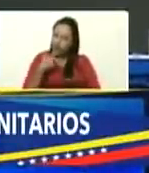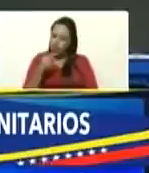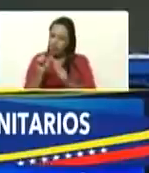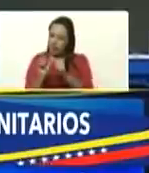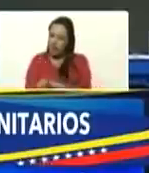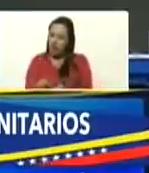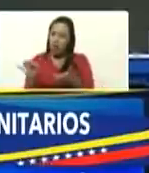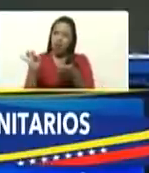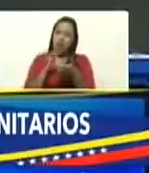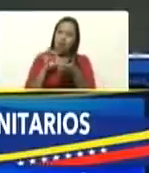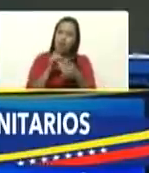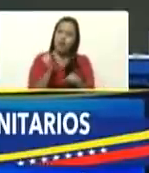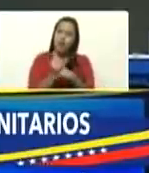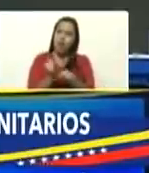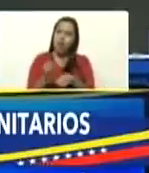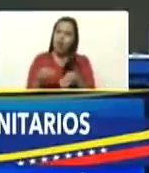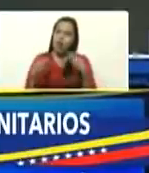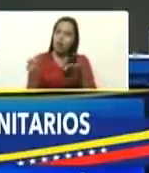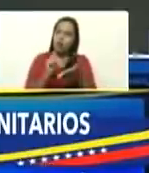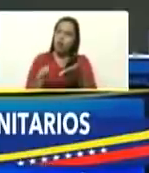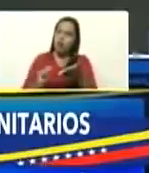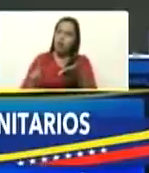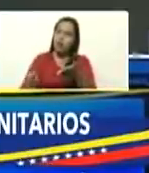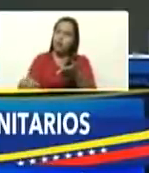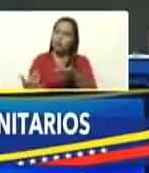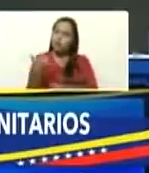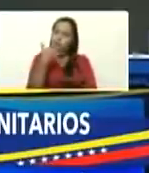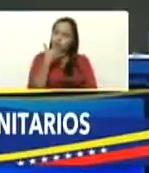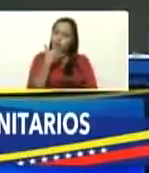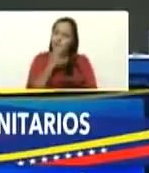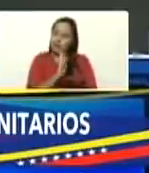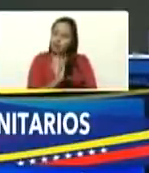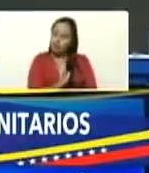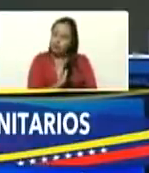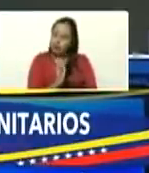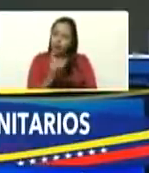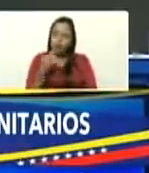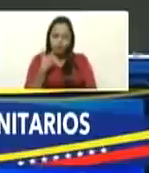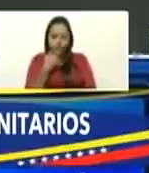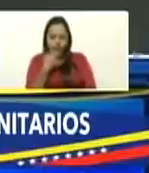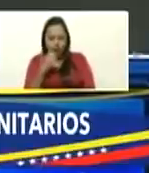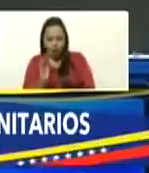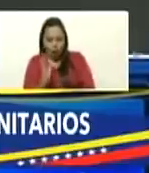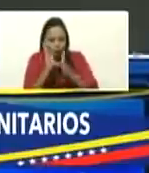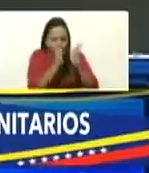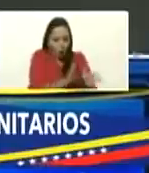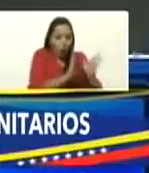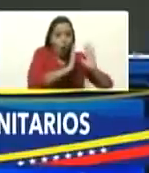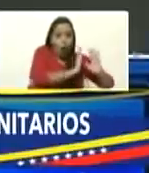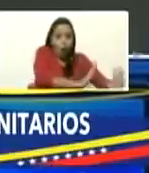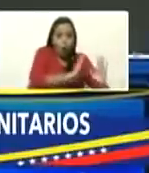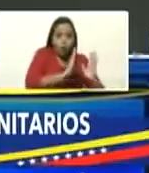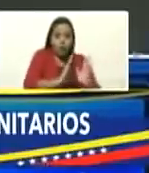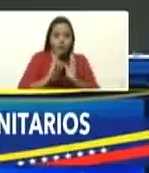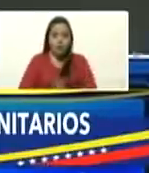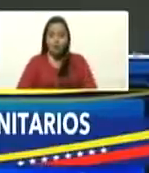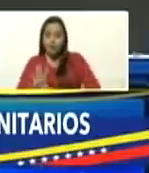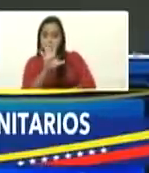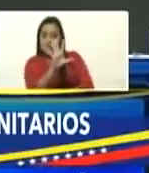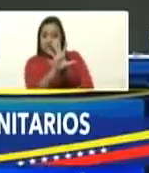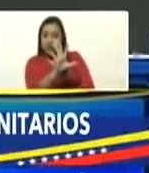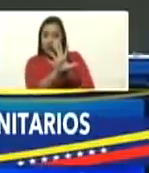el burocratismo, entonces vamos a fracasar. Entonces allí organizamos el territorio en 5 ejes